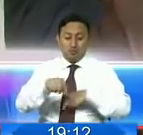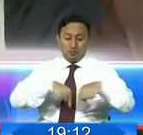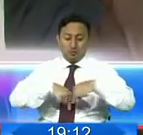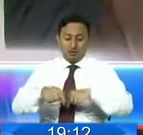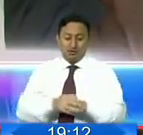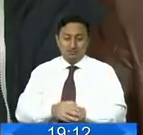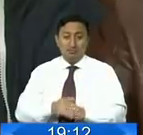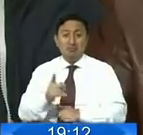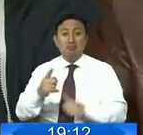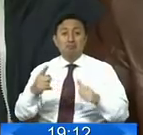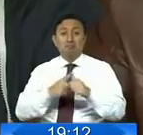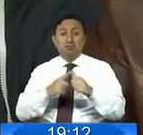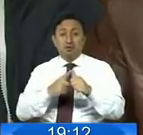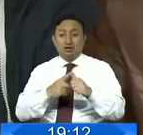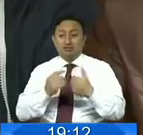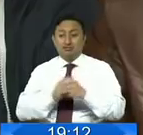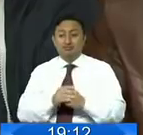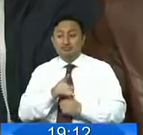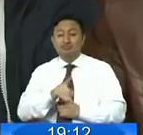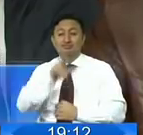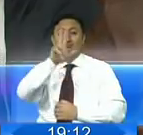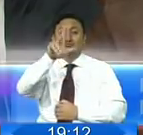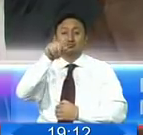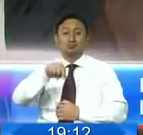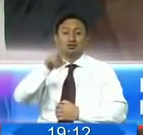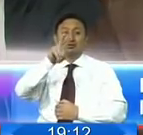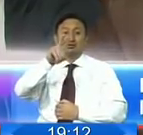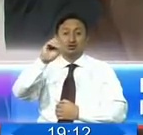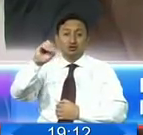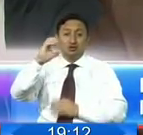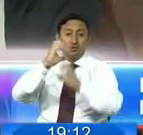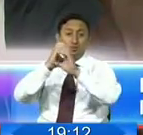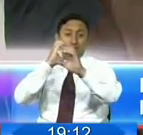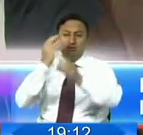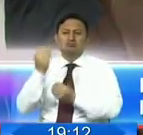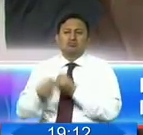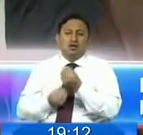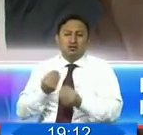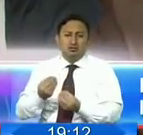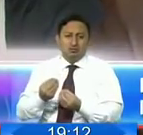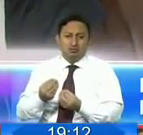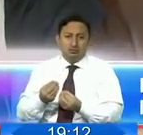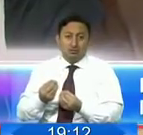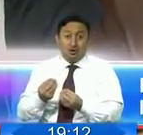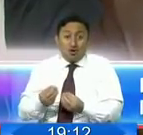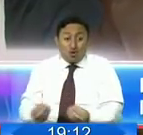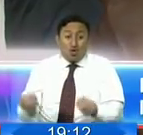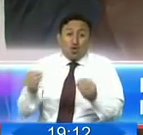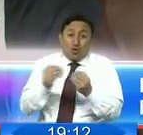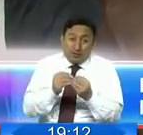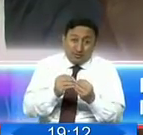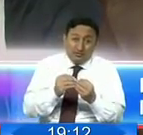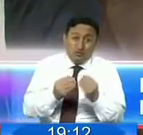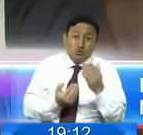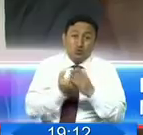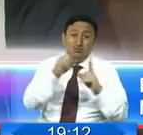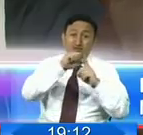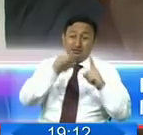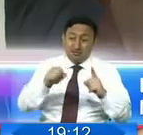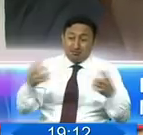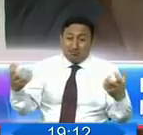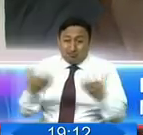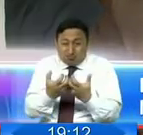resuelto qué hacer con los más de 3200 buses que tenemos en la ciudad añadir un nuevo sistema a eso va a